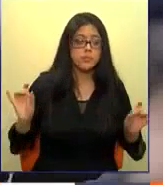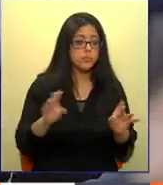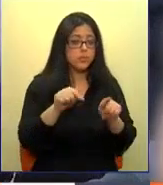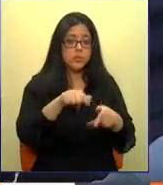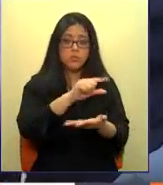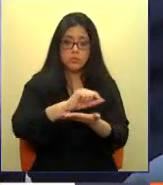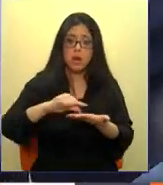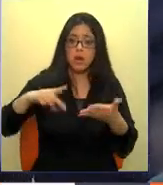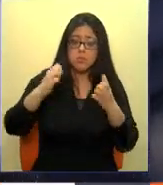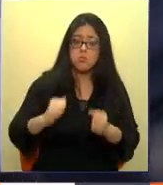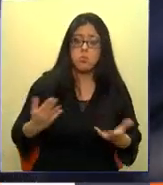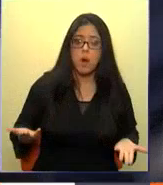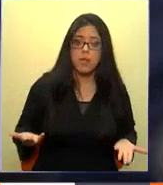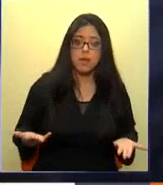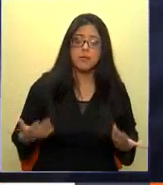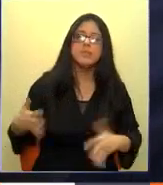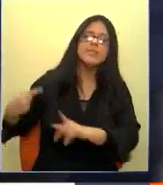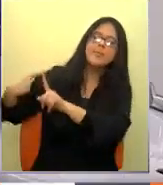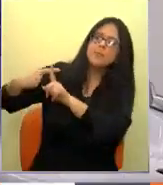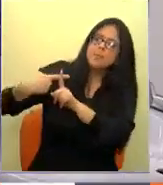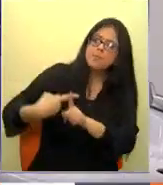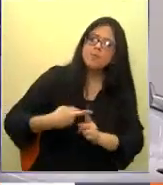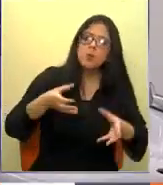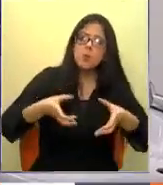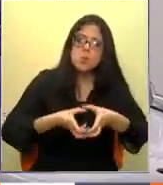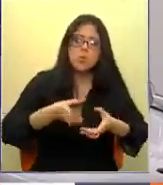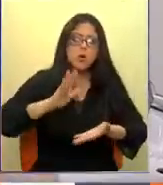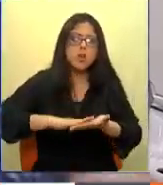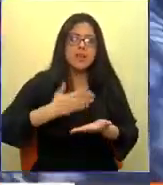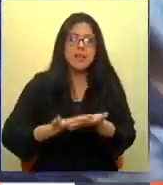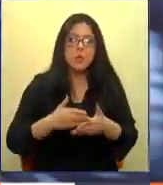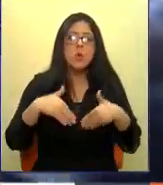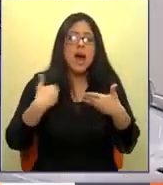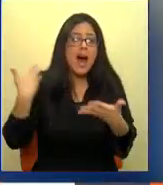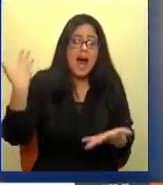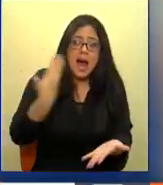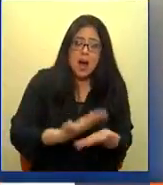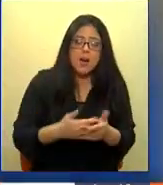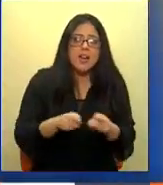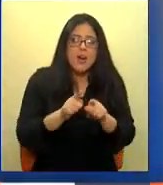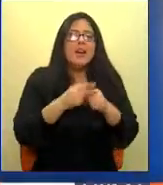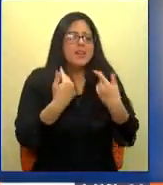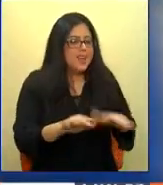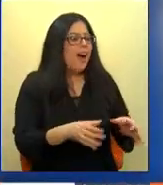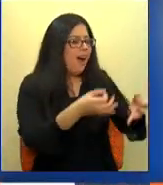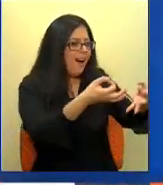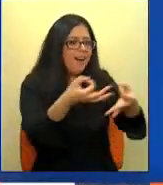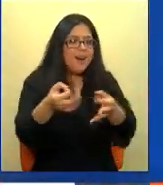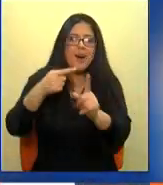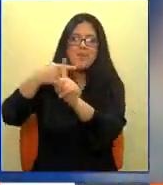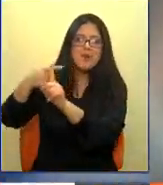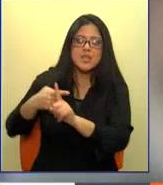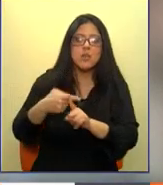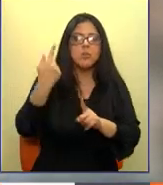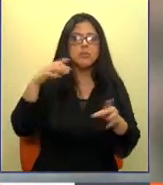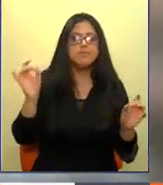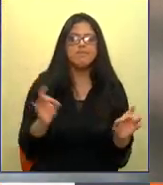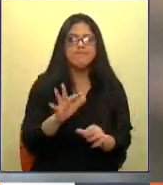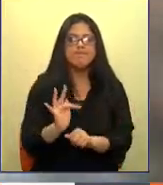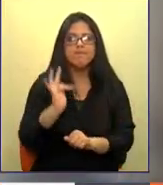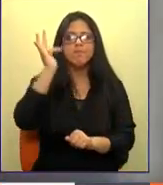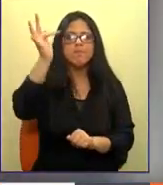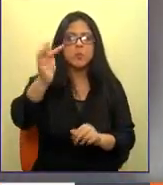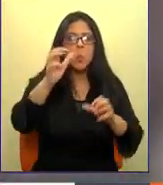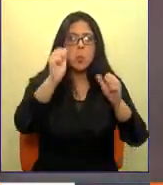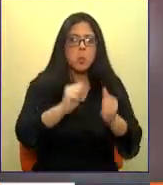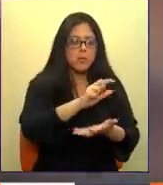nuevo. Sacrificios de un equipo de salud que hasta ahora han tenido sus frutos, pero que pueden desplomarse si uno,